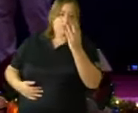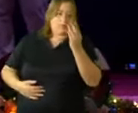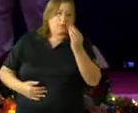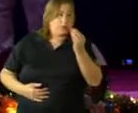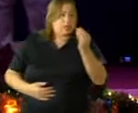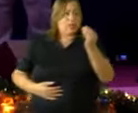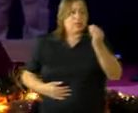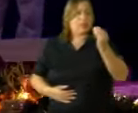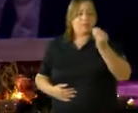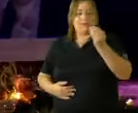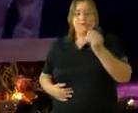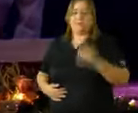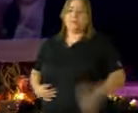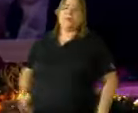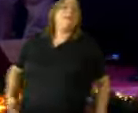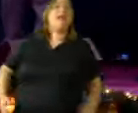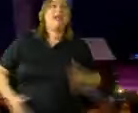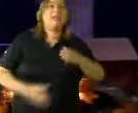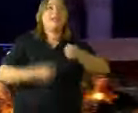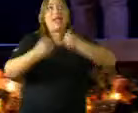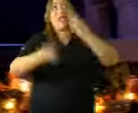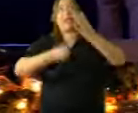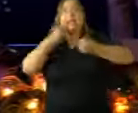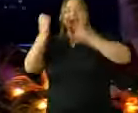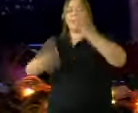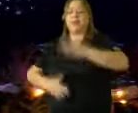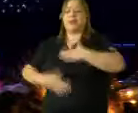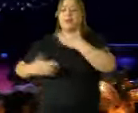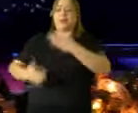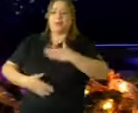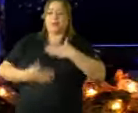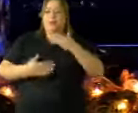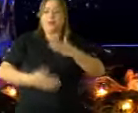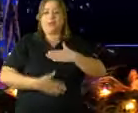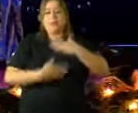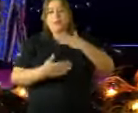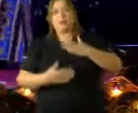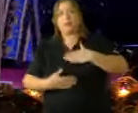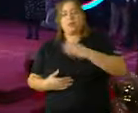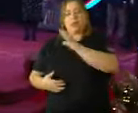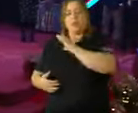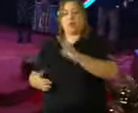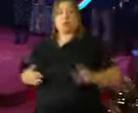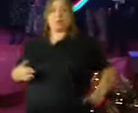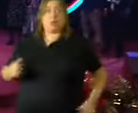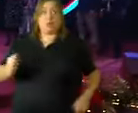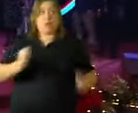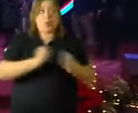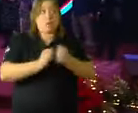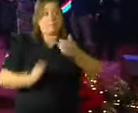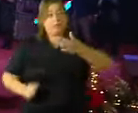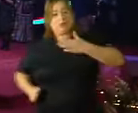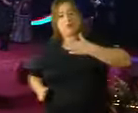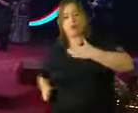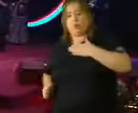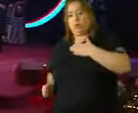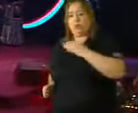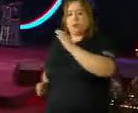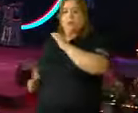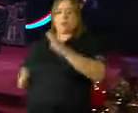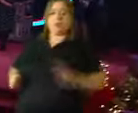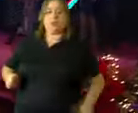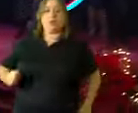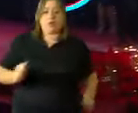canta, canta de alegría. Cristo está conmigo, Cristo está conmigo.